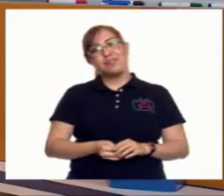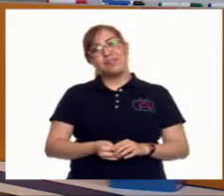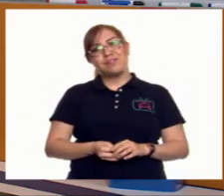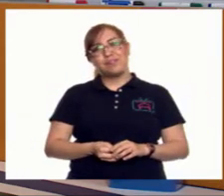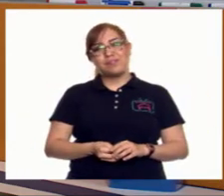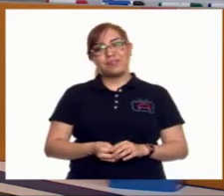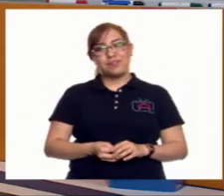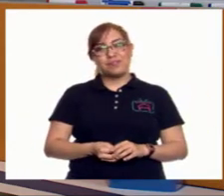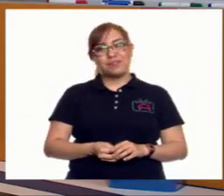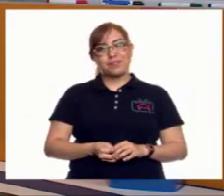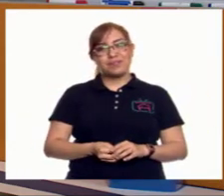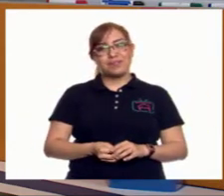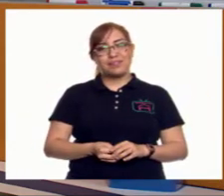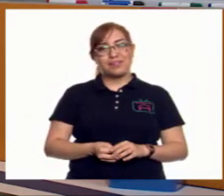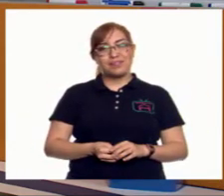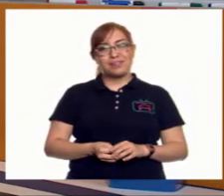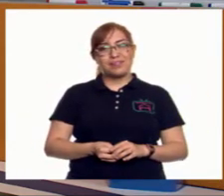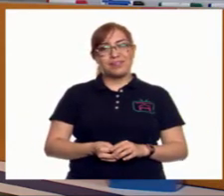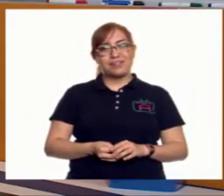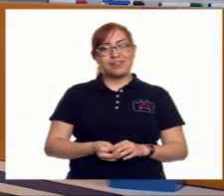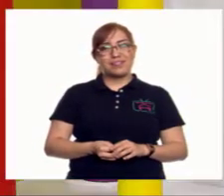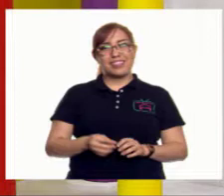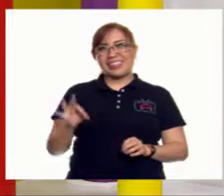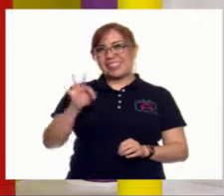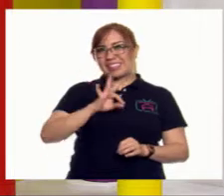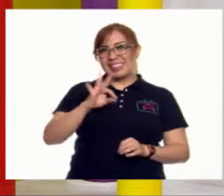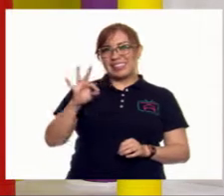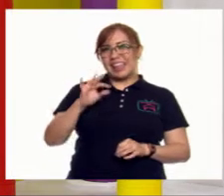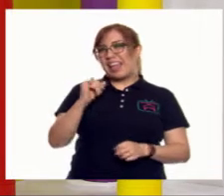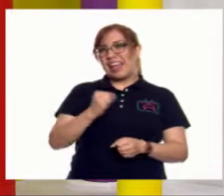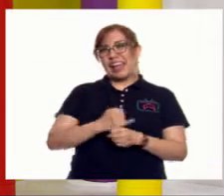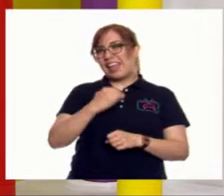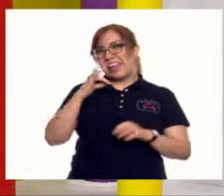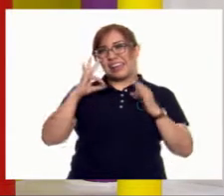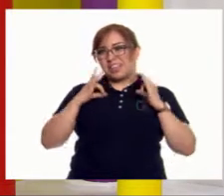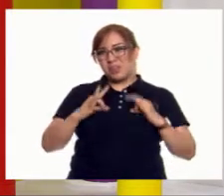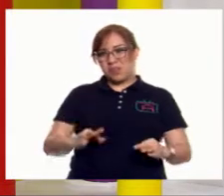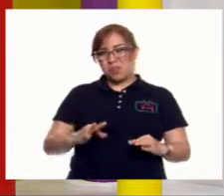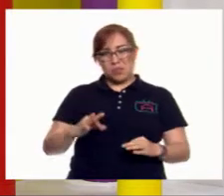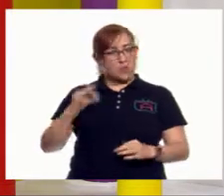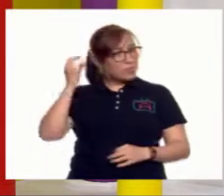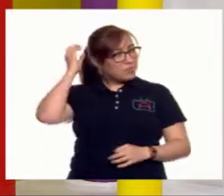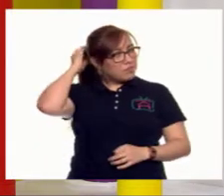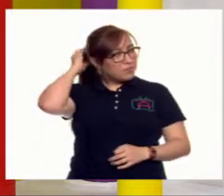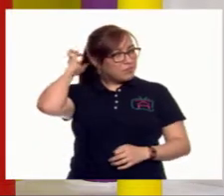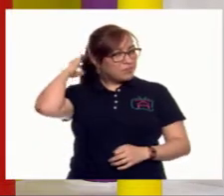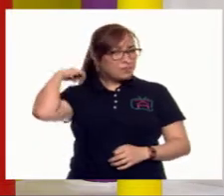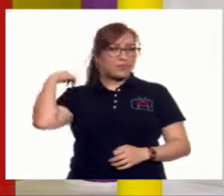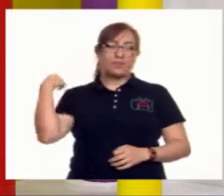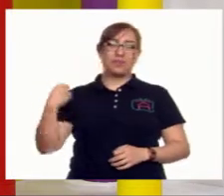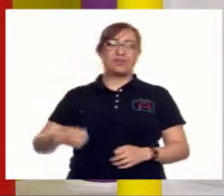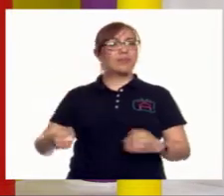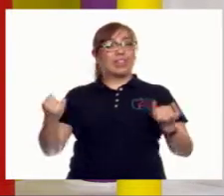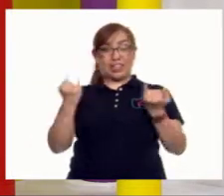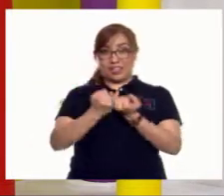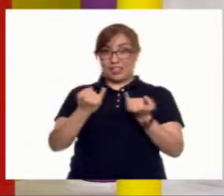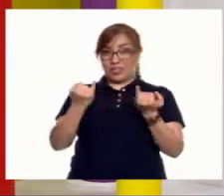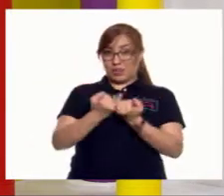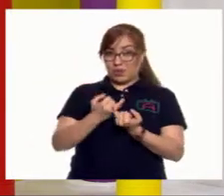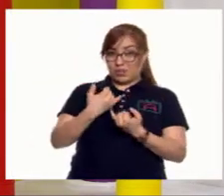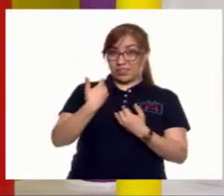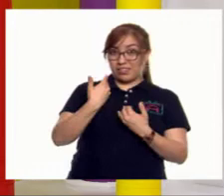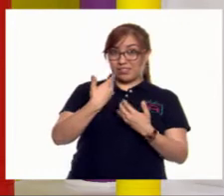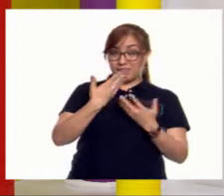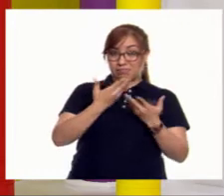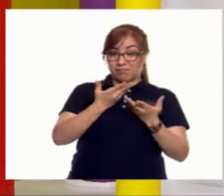es incómodo a lo mejor hablarle así. Pues es que no es lo mismo hablarle a mis amigos que hablarle a las